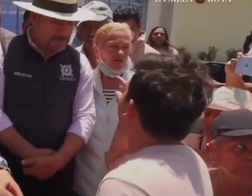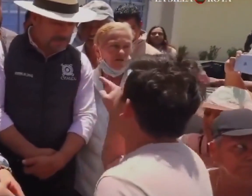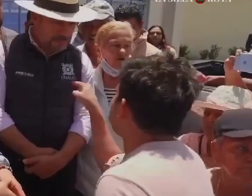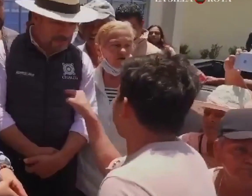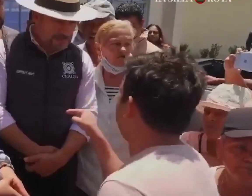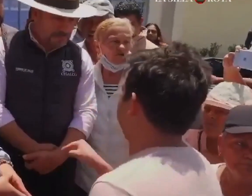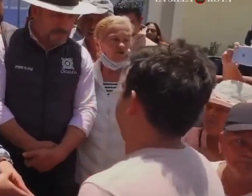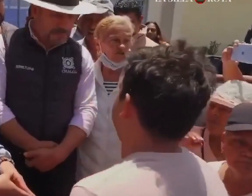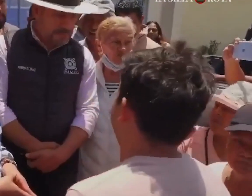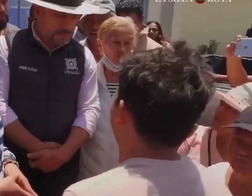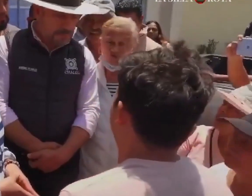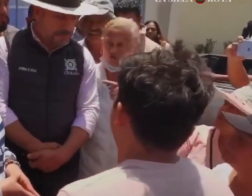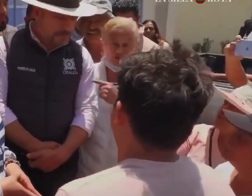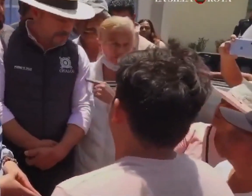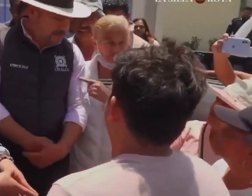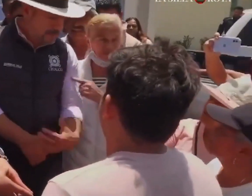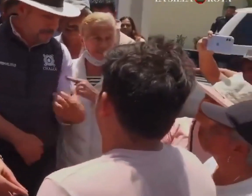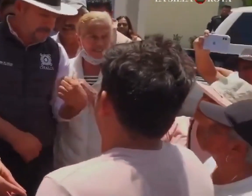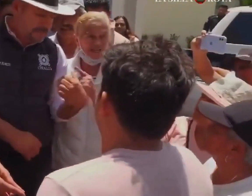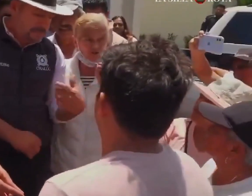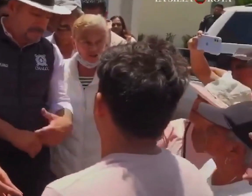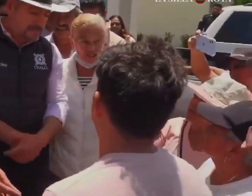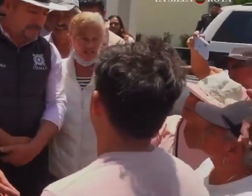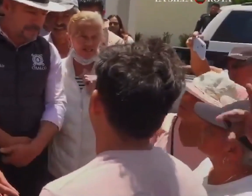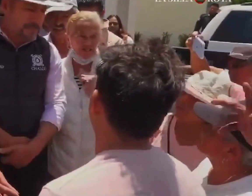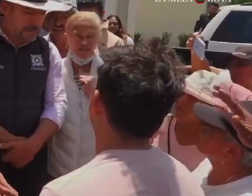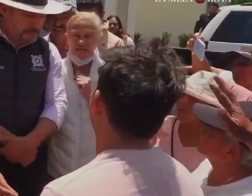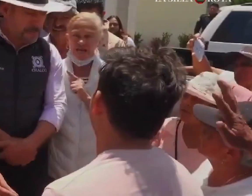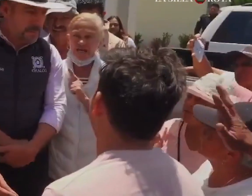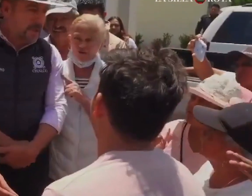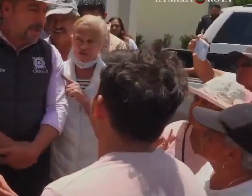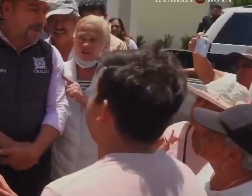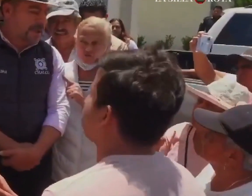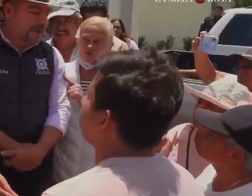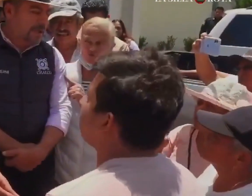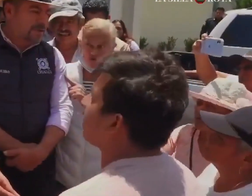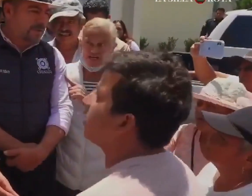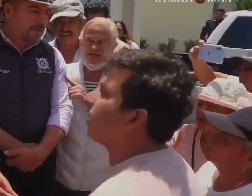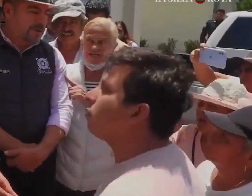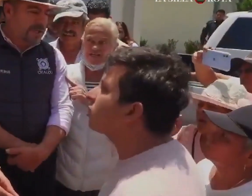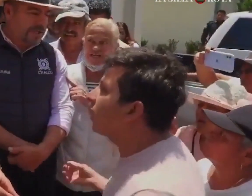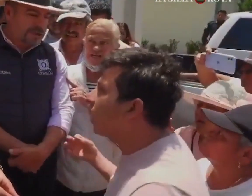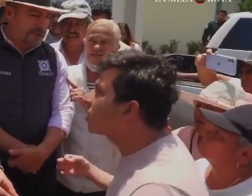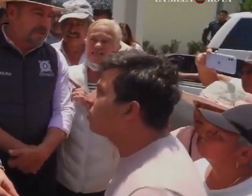paro pres a las 6 de la tarde y nununa